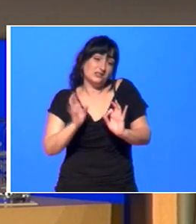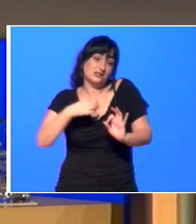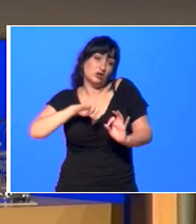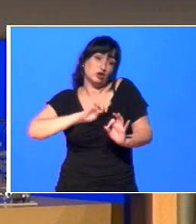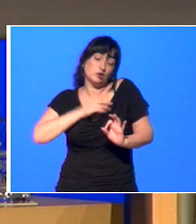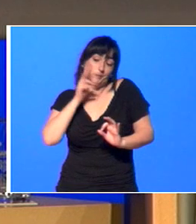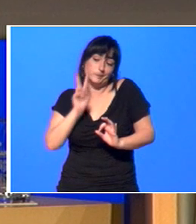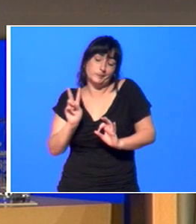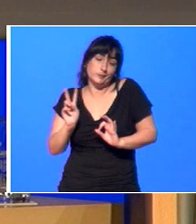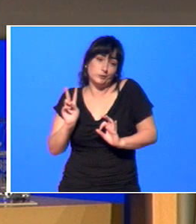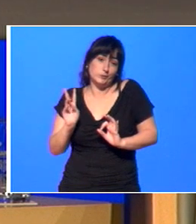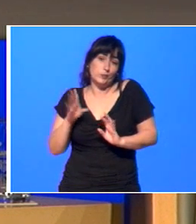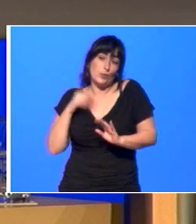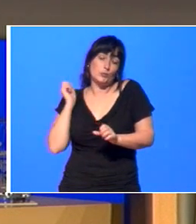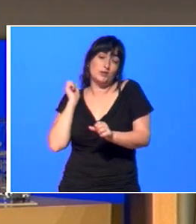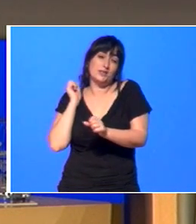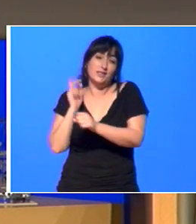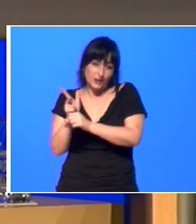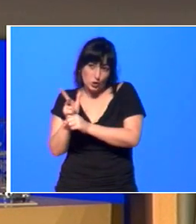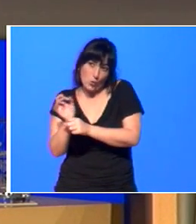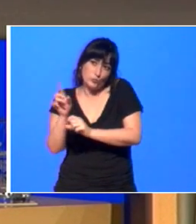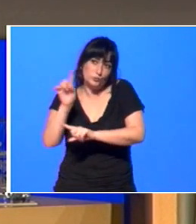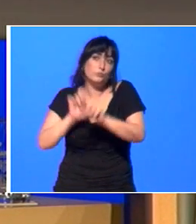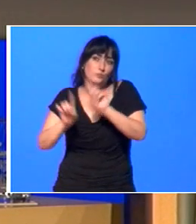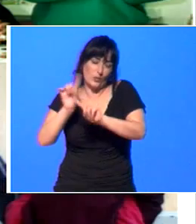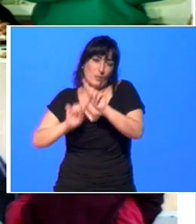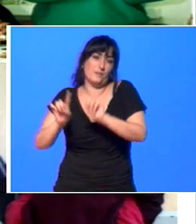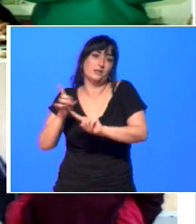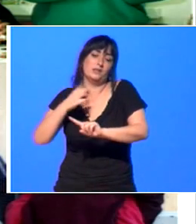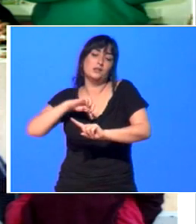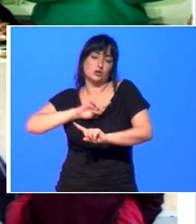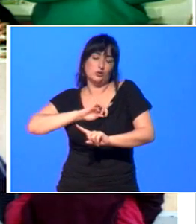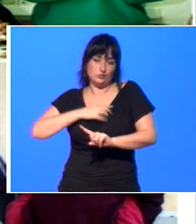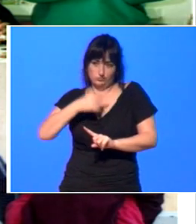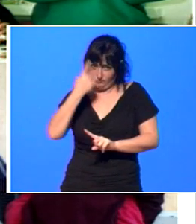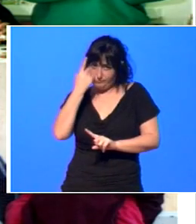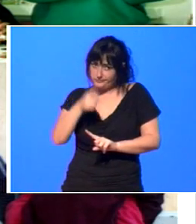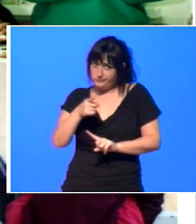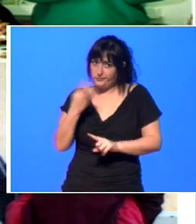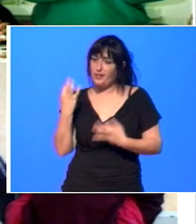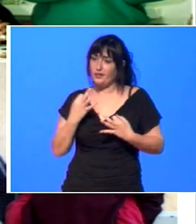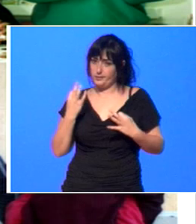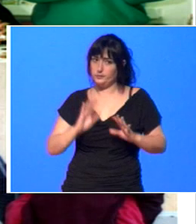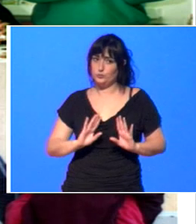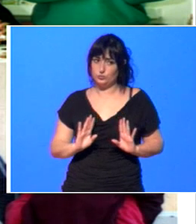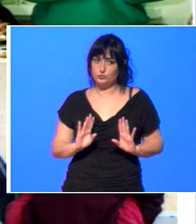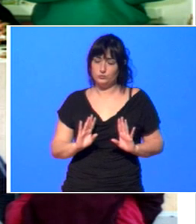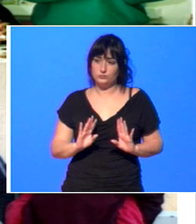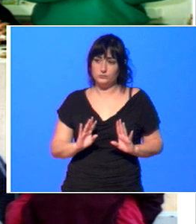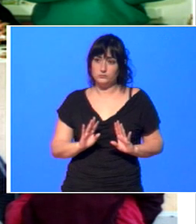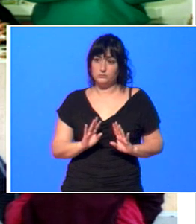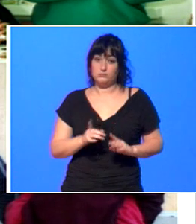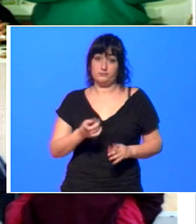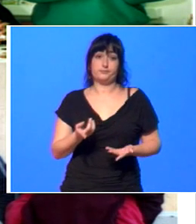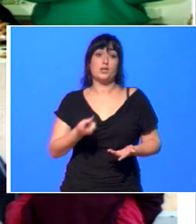uno de los desafíos y una de las cuestiones que tenemos que tener muy, muy presente. A lo que estamos